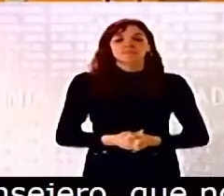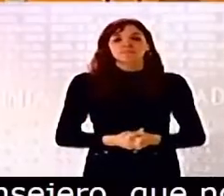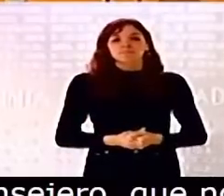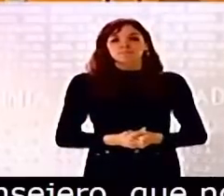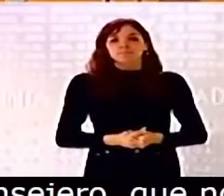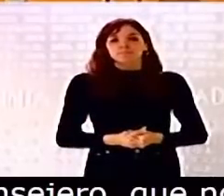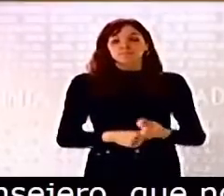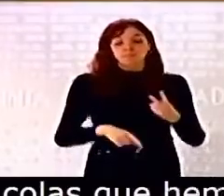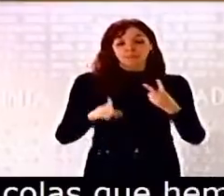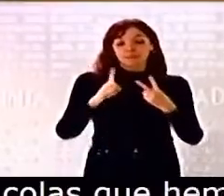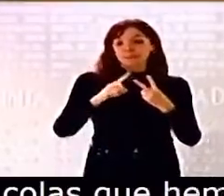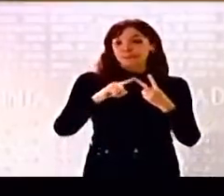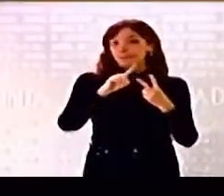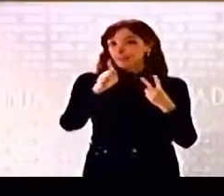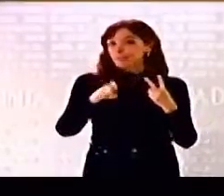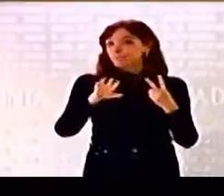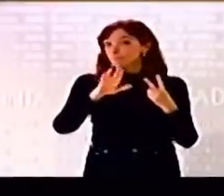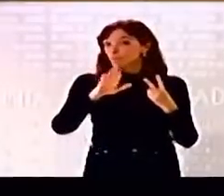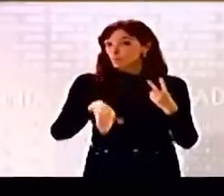La última pregunta no.